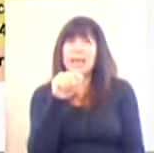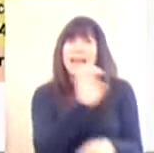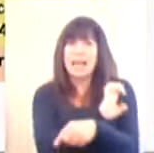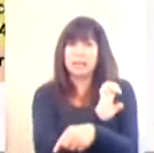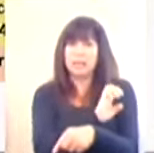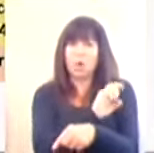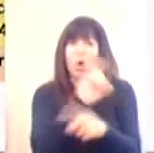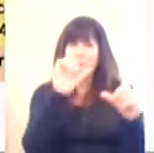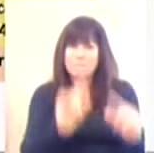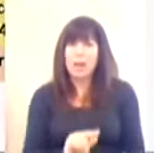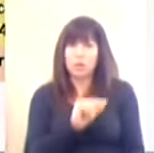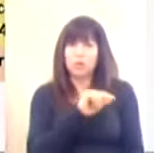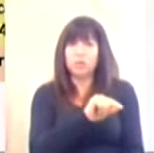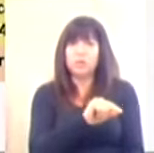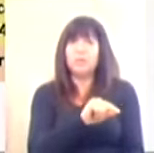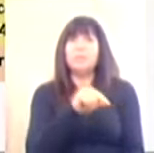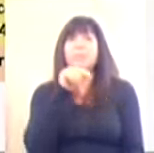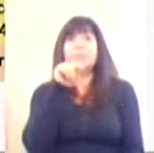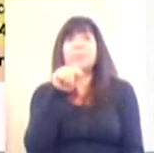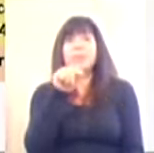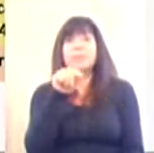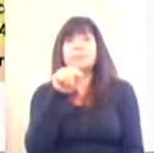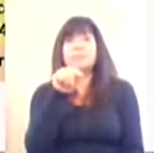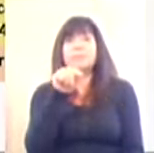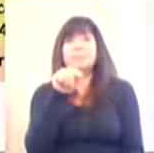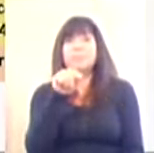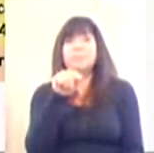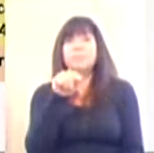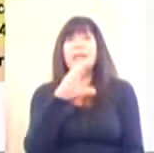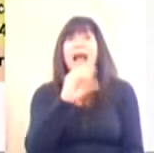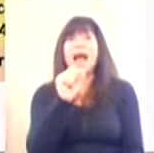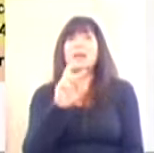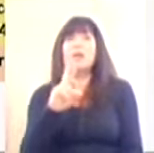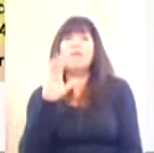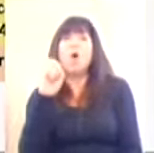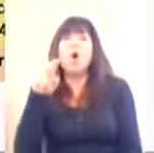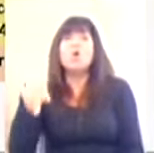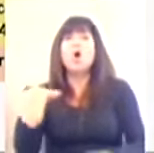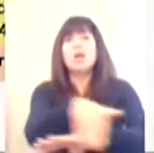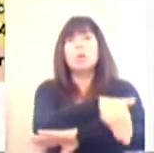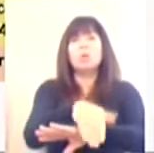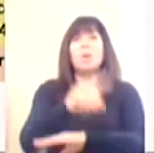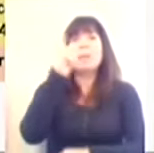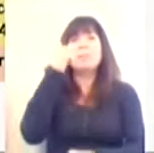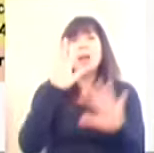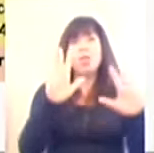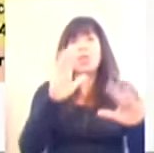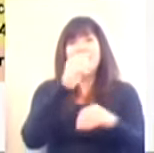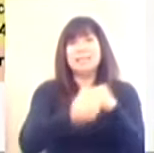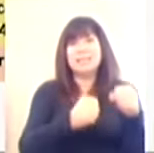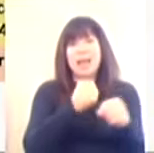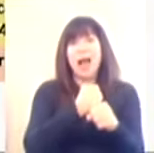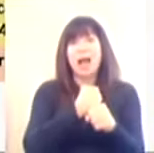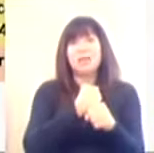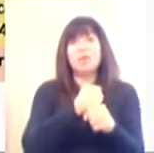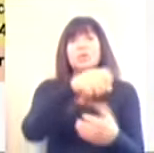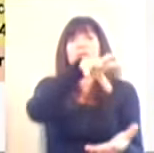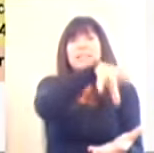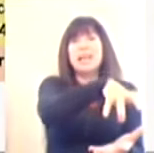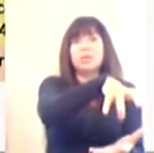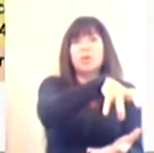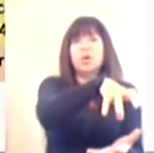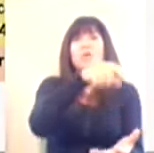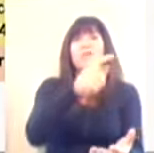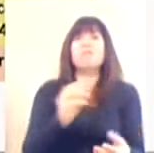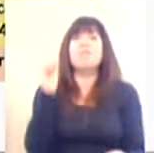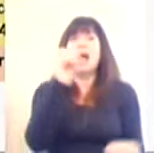estudio muestra en esta trayectoria consistente con la carbono neutralidad, que en estos primeros 10 años, el sector generación va a aportar con el